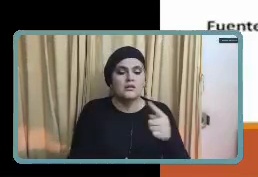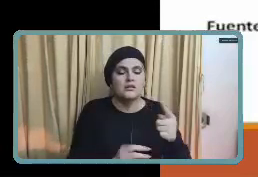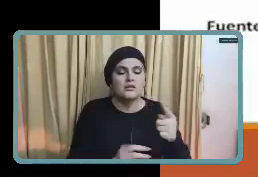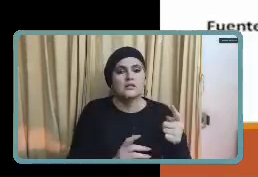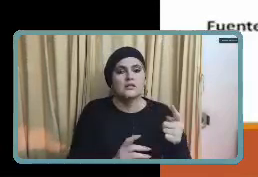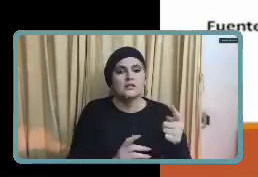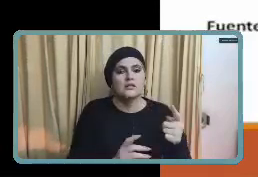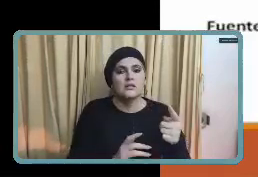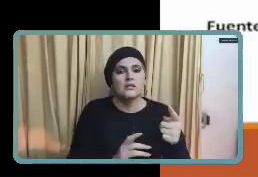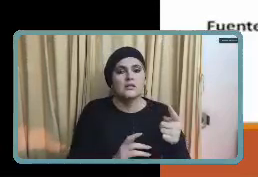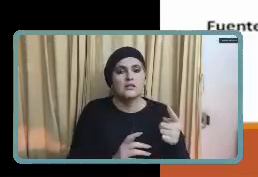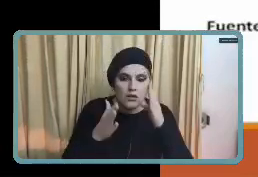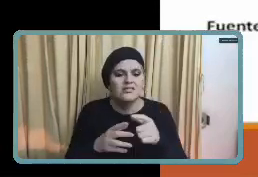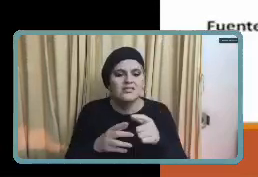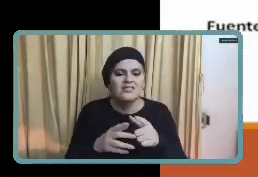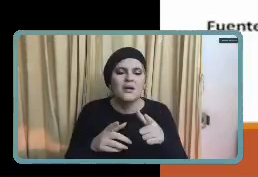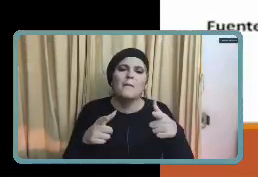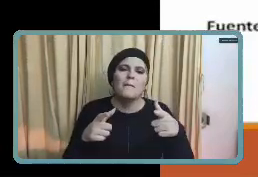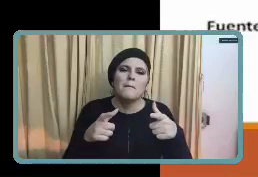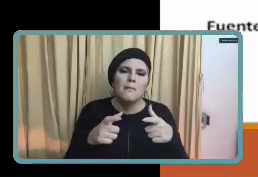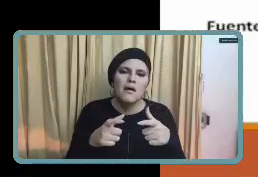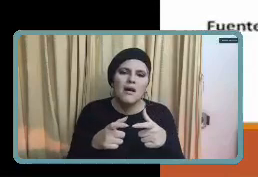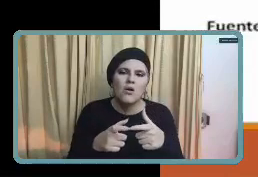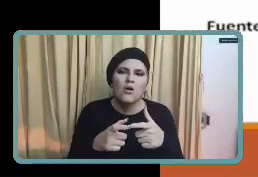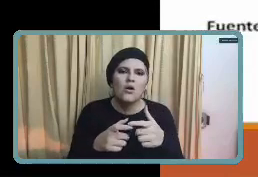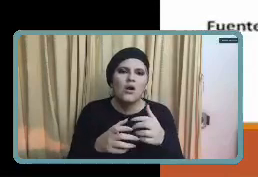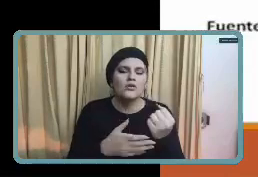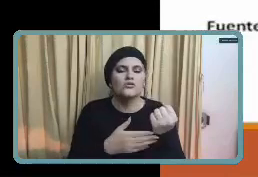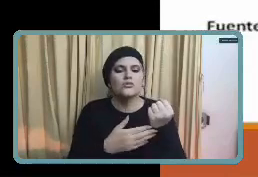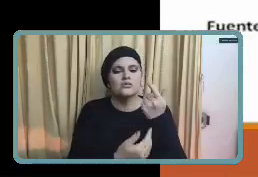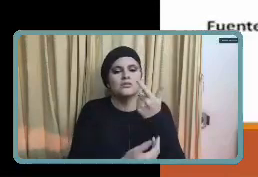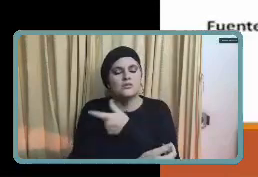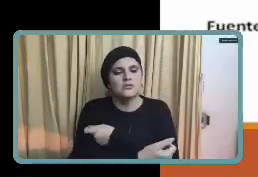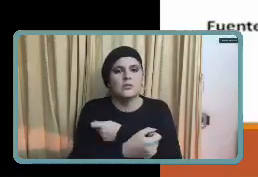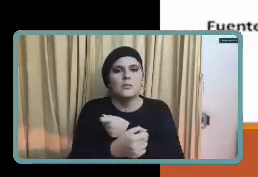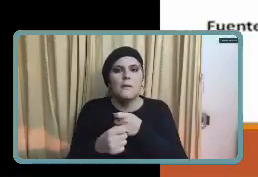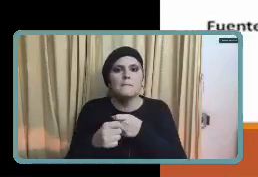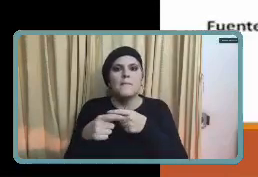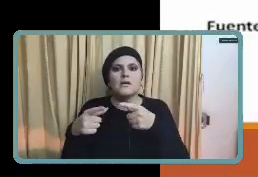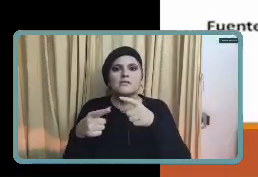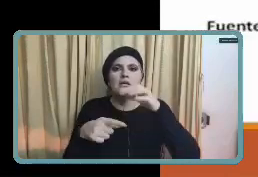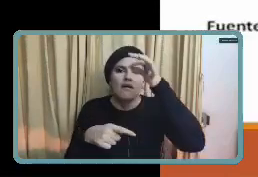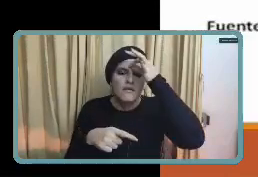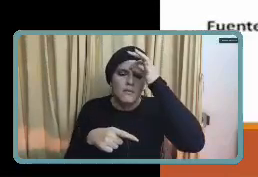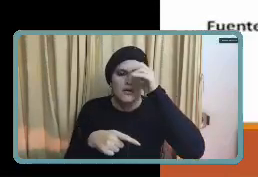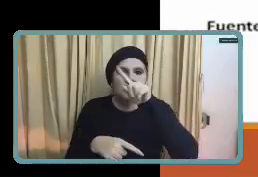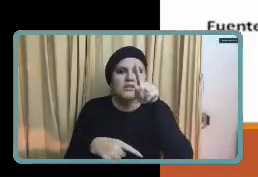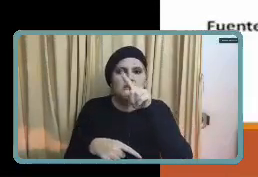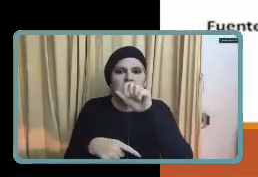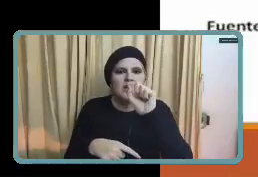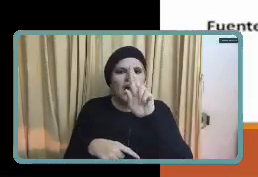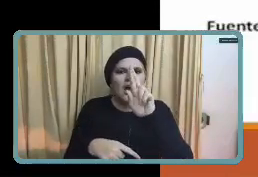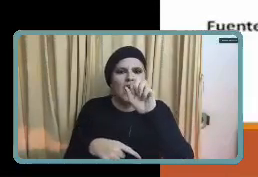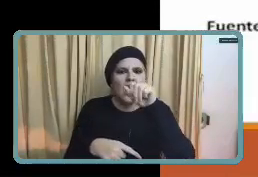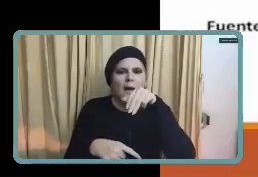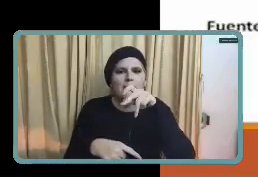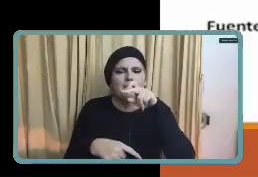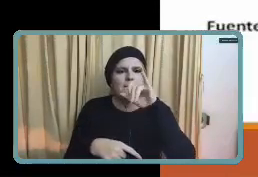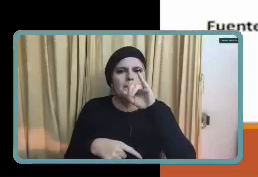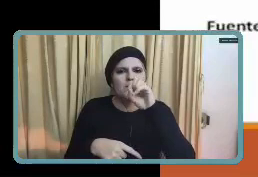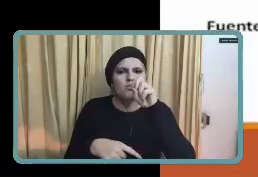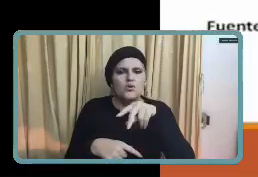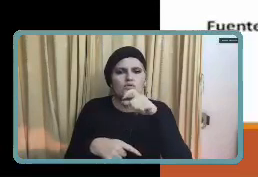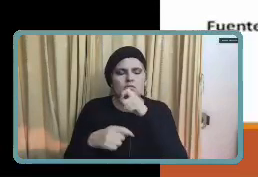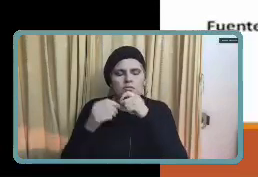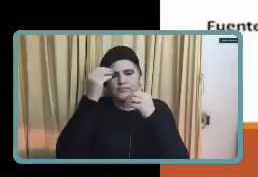de vacunación, llevando entonces a brotes de sarampión, a gente que muere de sarampión. Todos estamos ahora expuestos por este miedo